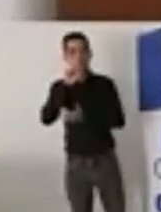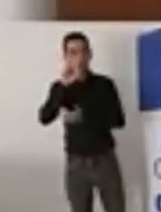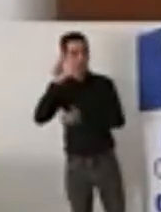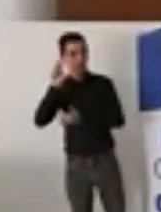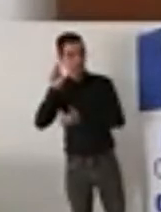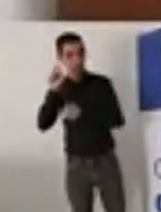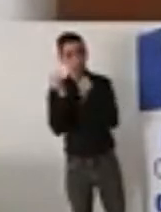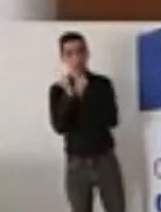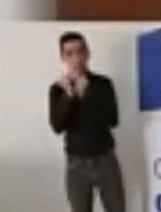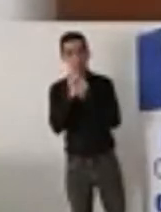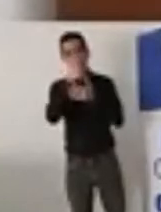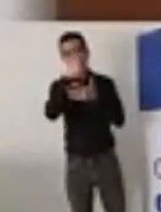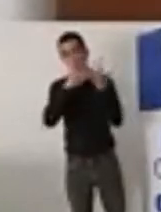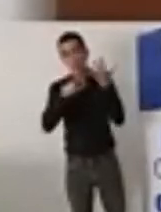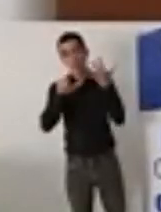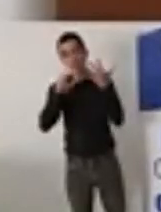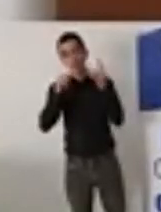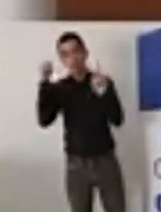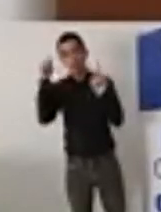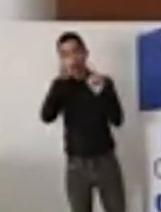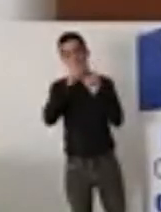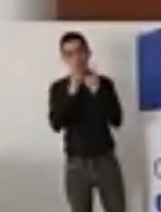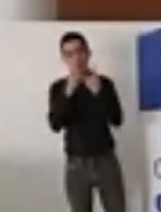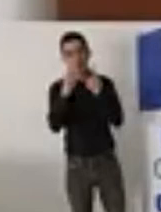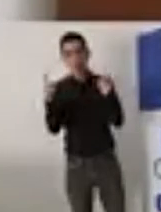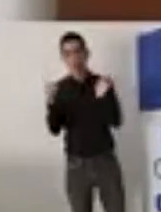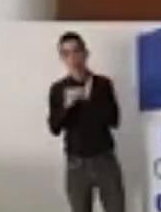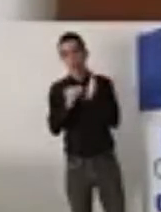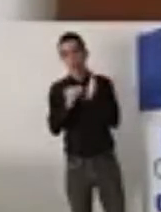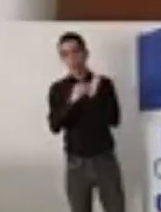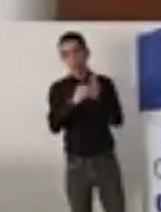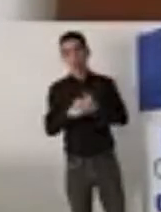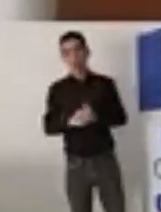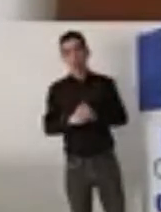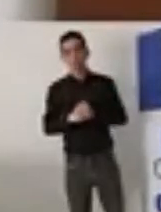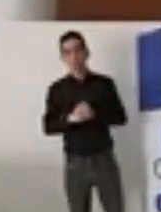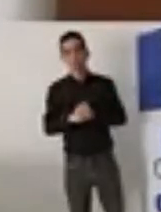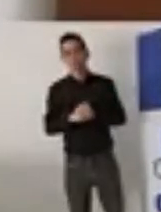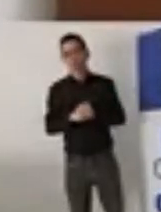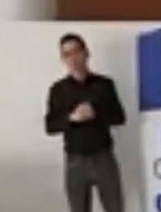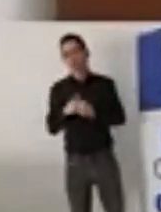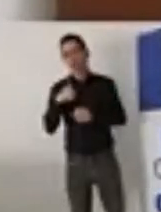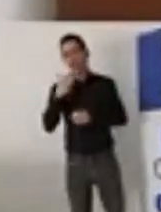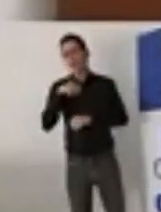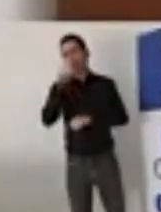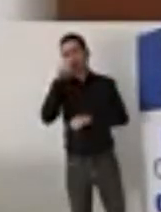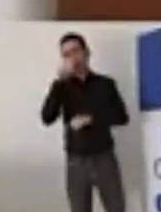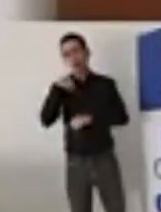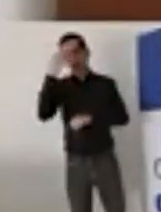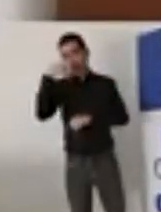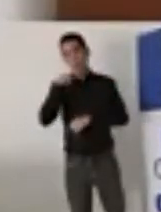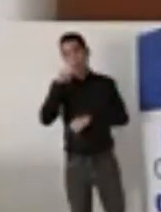Sostenible, ¿no? Y bueno, tú has estado también en espacios como Comprometidos, que se